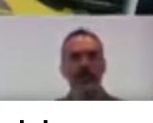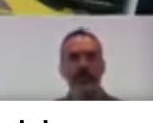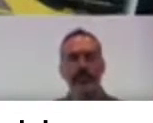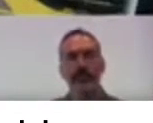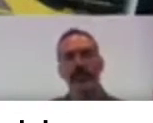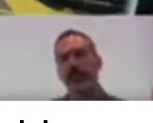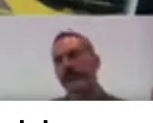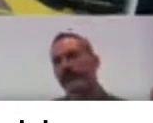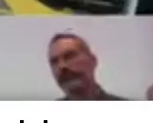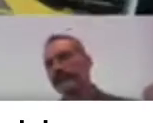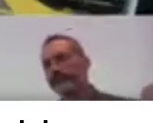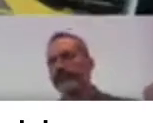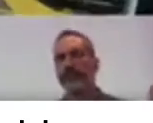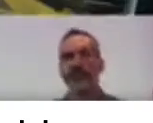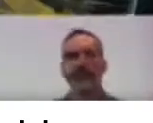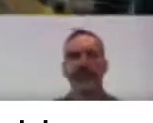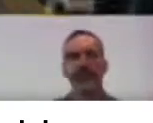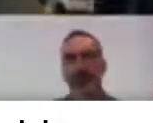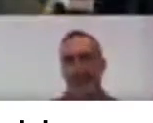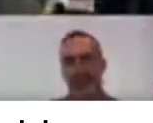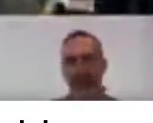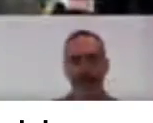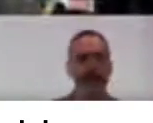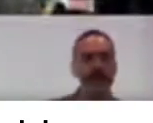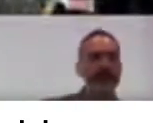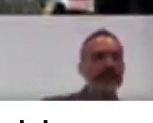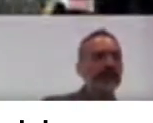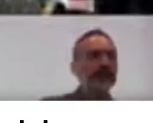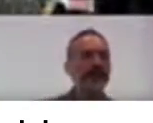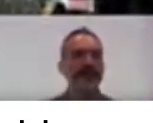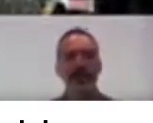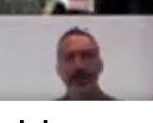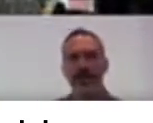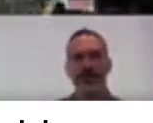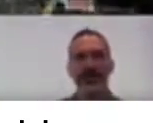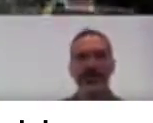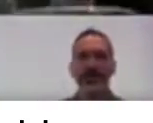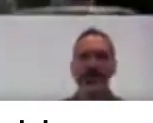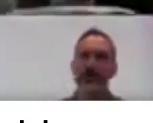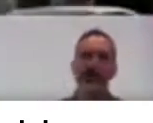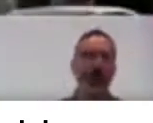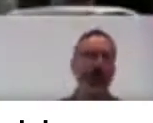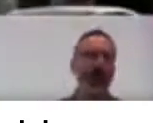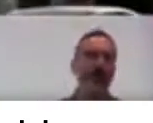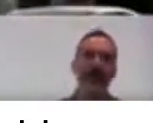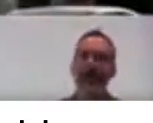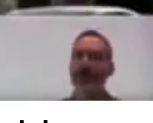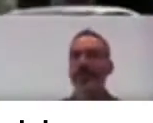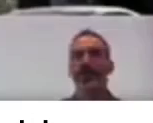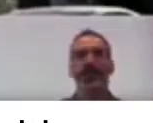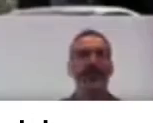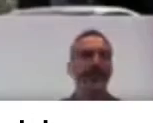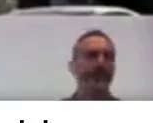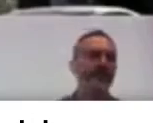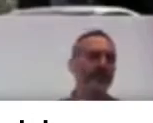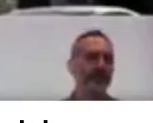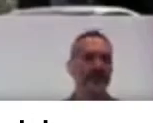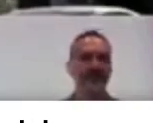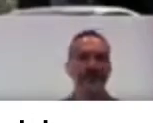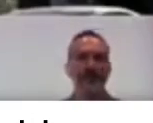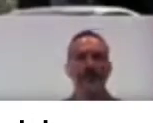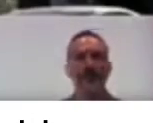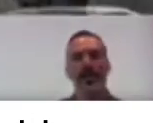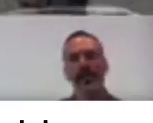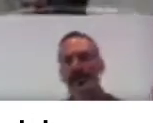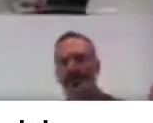más. Dijimos que recuperaríamos nuestro centro histórico y hoy es un espacio ordenado, limpio, que pueden